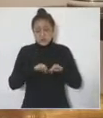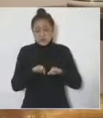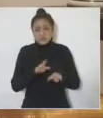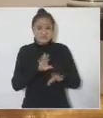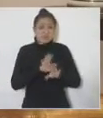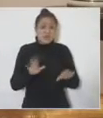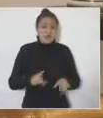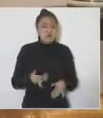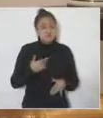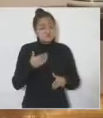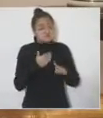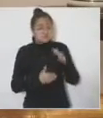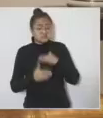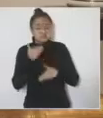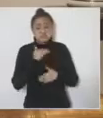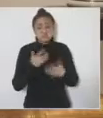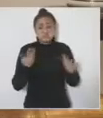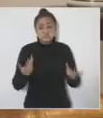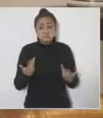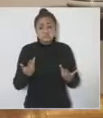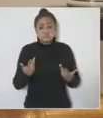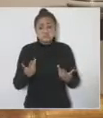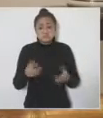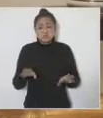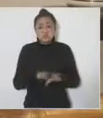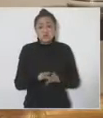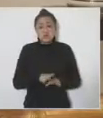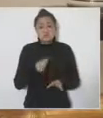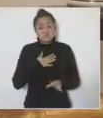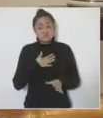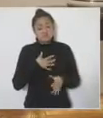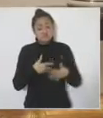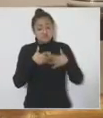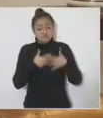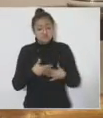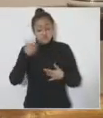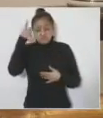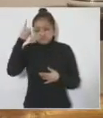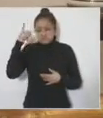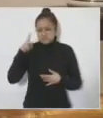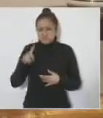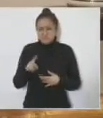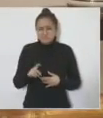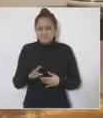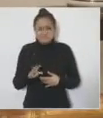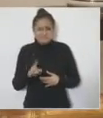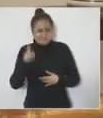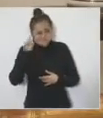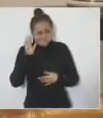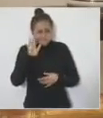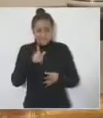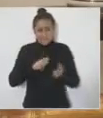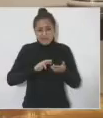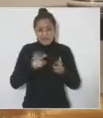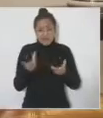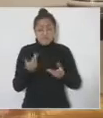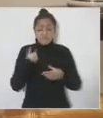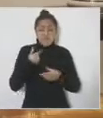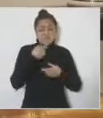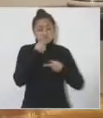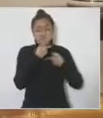ya se sentían no servidores públicos sentían empresarios y empezaban a tener relaciones